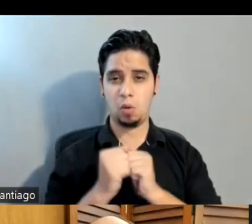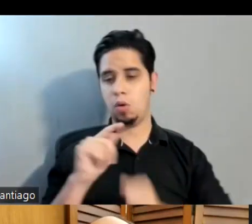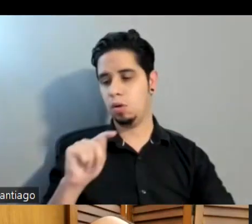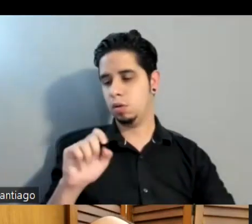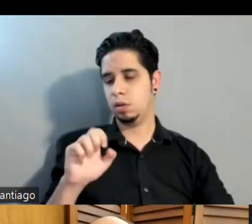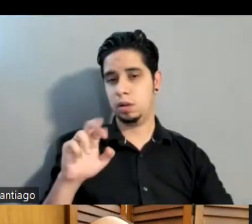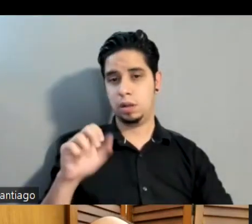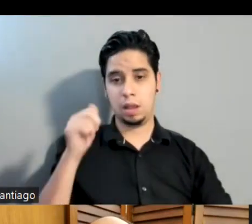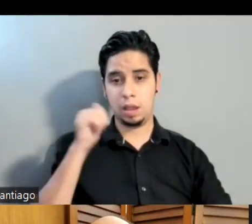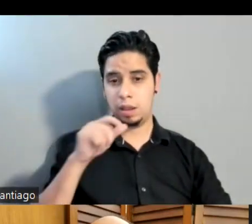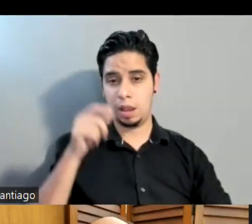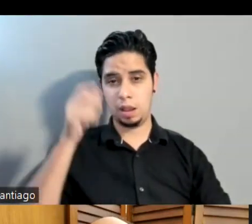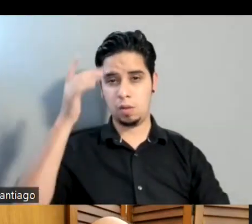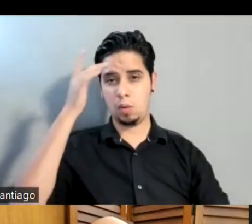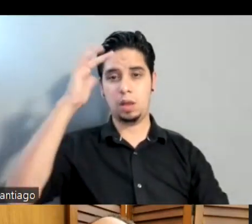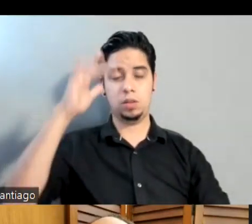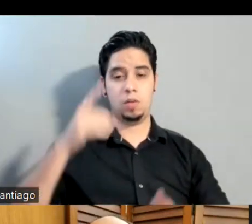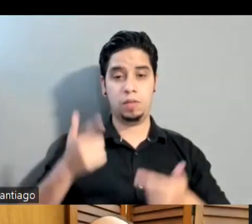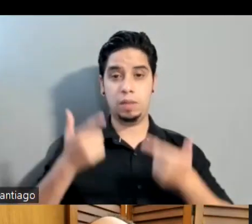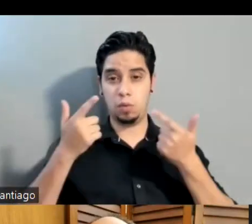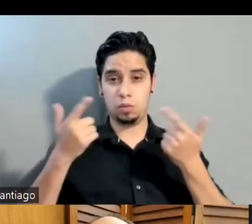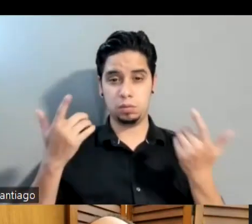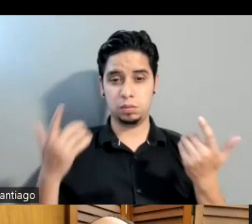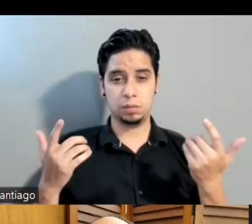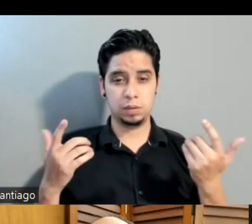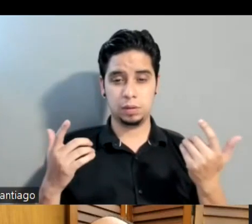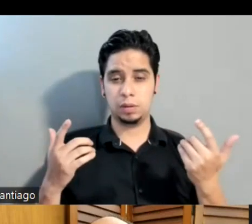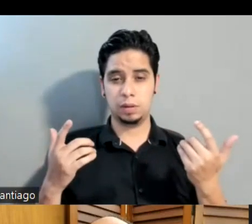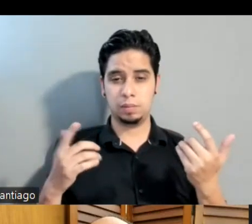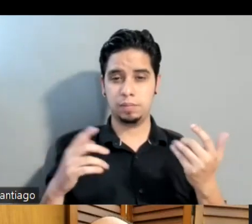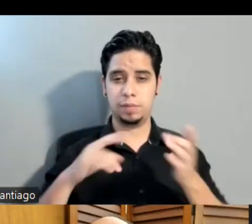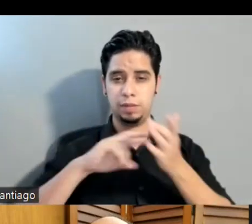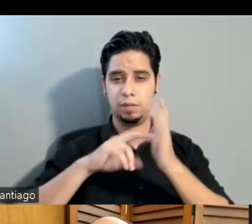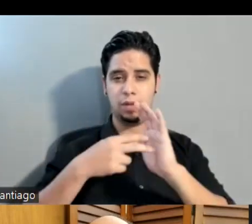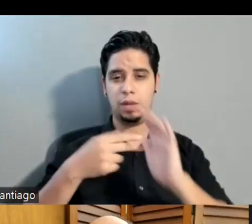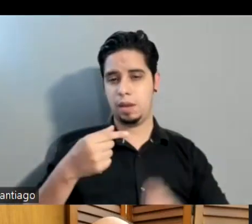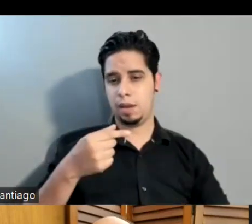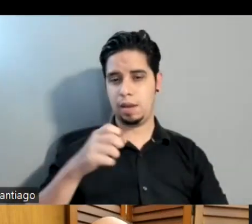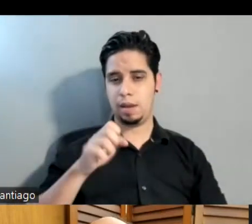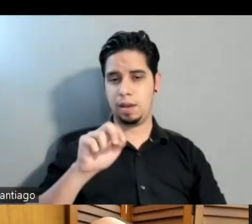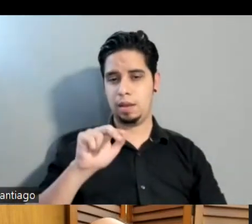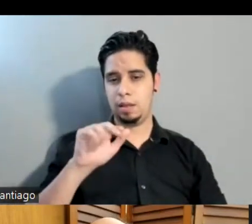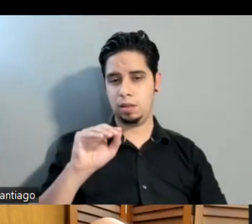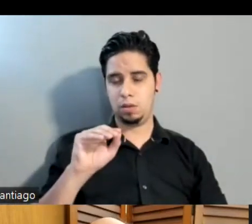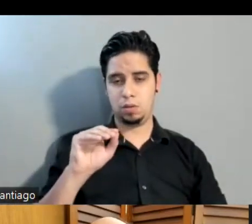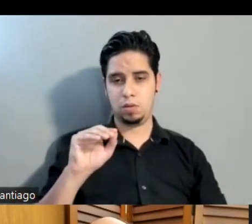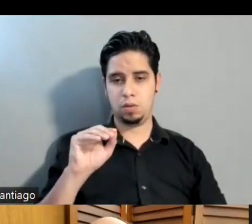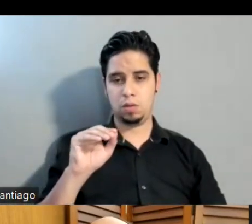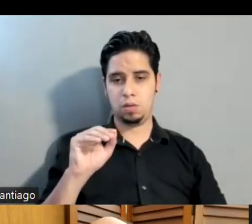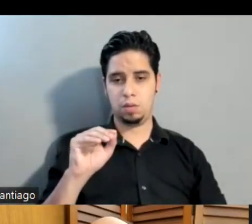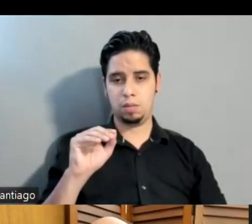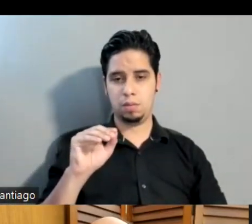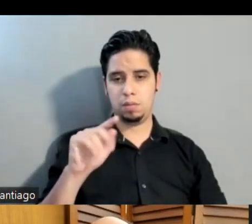un genio vivo. O sea, la definición del genio es